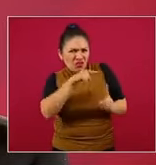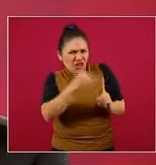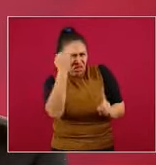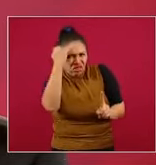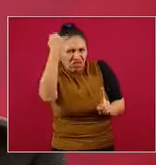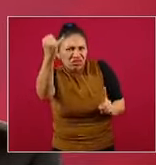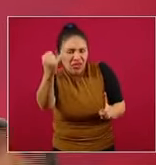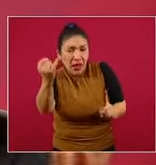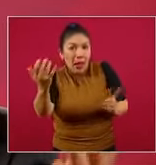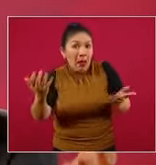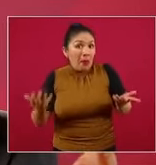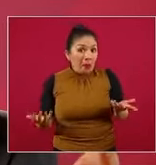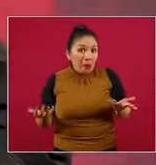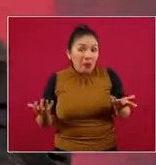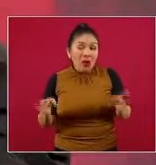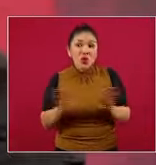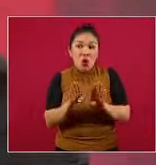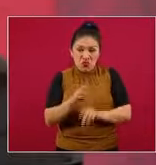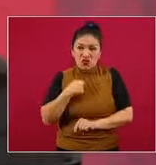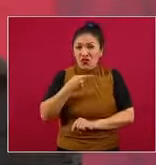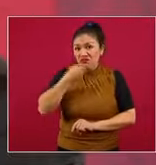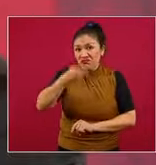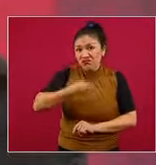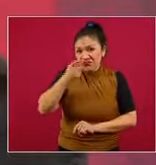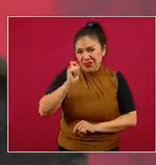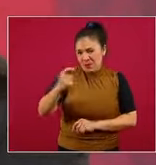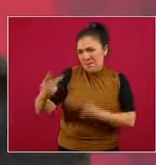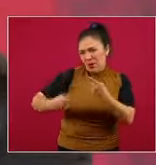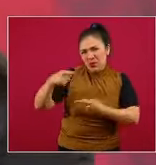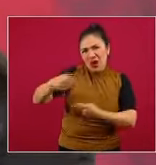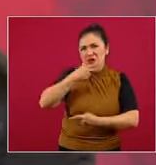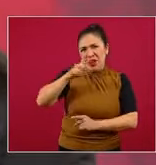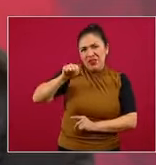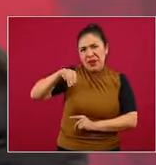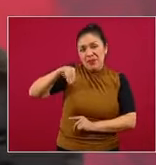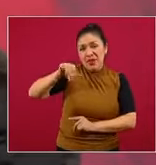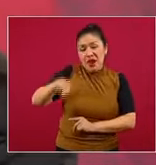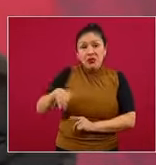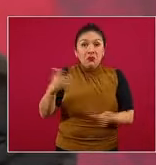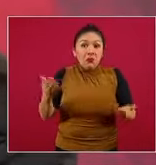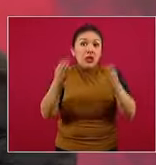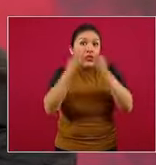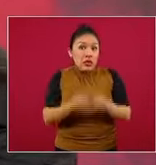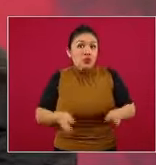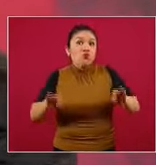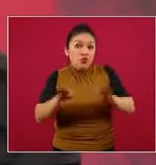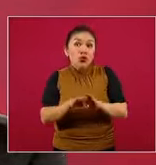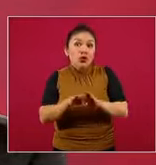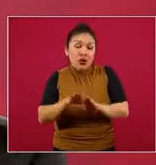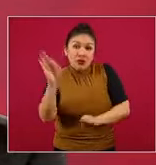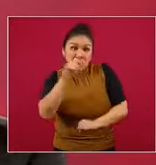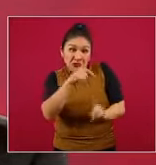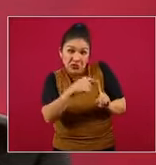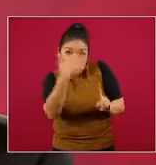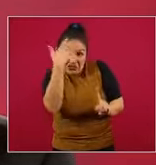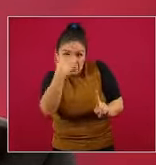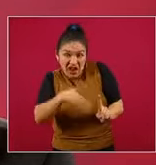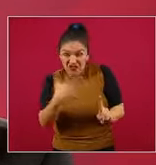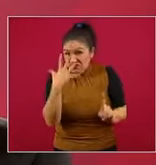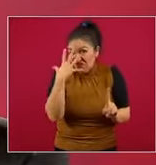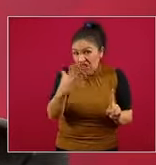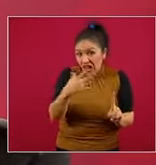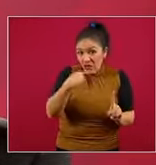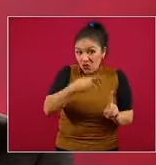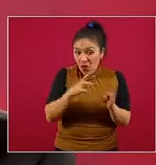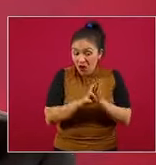esa información. Como decíamos aquí respecto a la pregunta de Damián Duarte, pues sería muy importante, si ella es seria, si su medio es